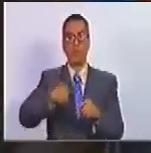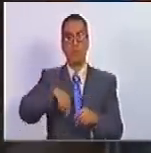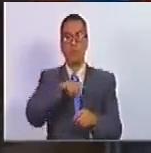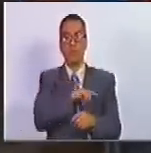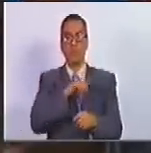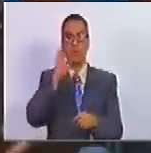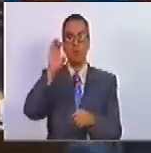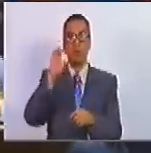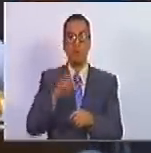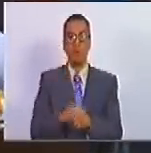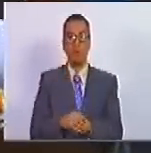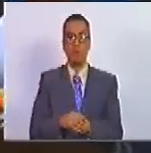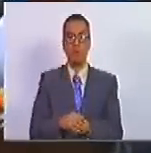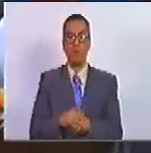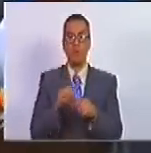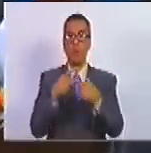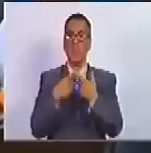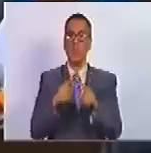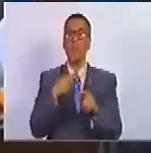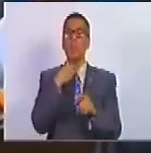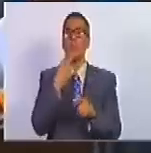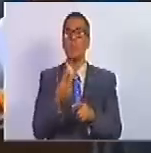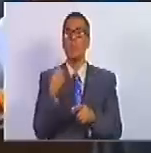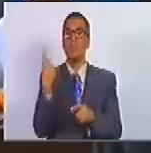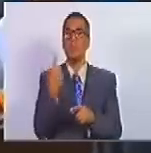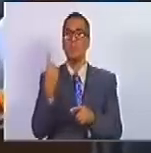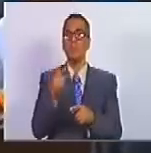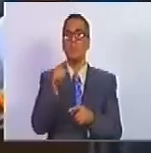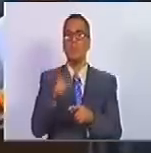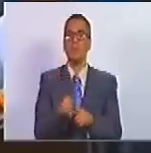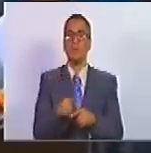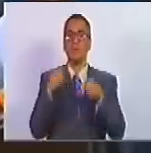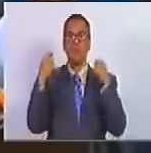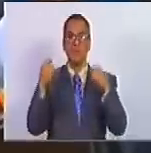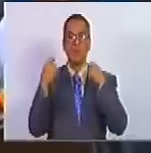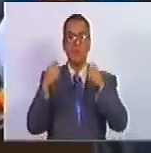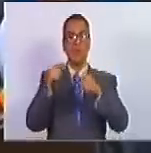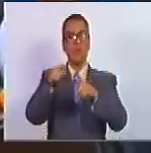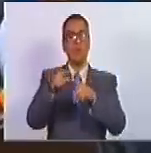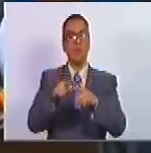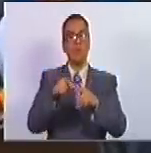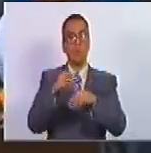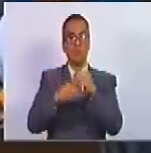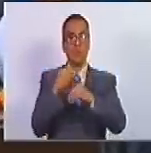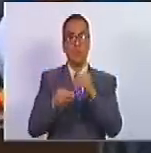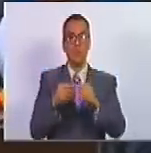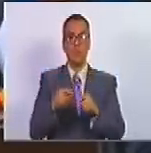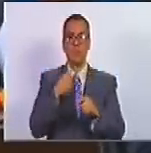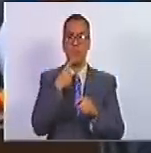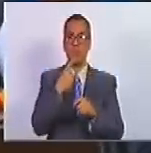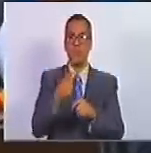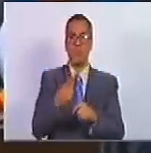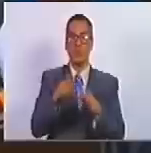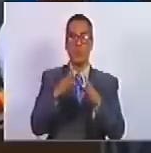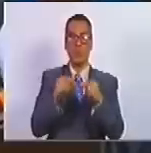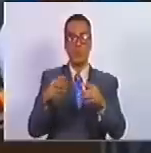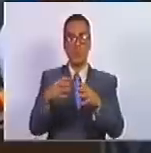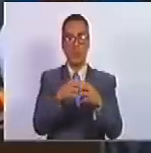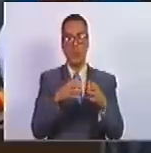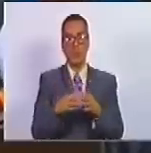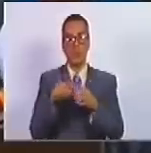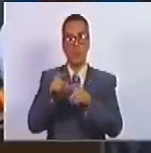país. Pero la voz no solo ha sido para reclamar lo que justamente reclamamos toda la